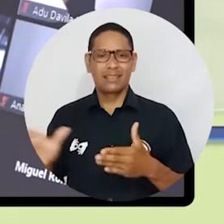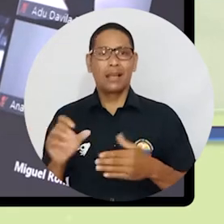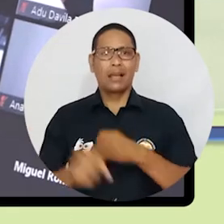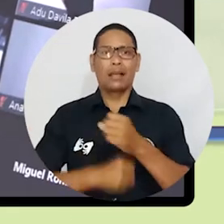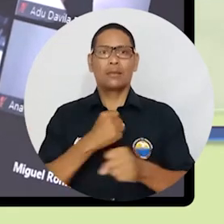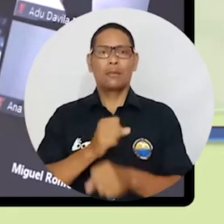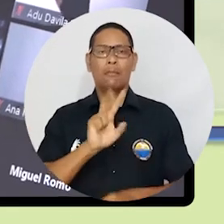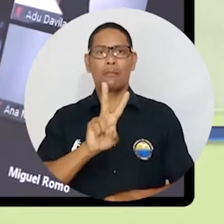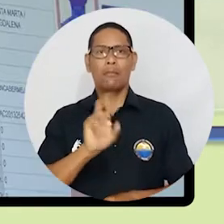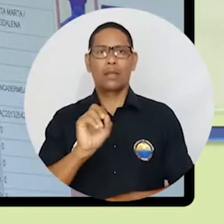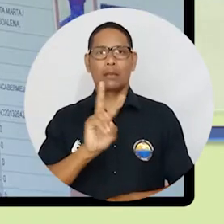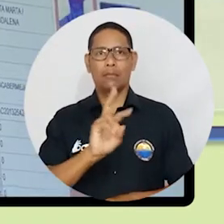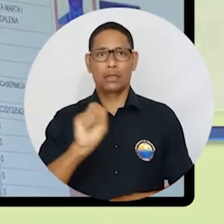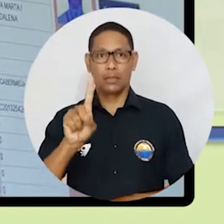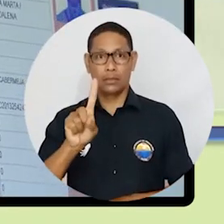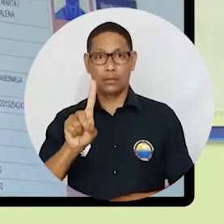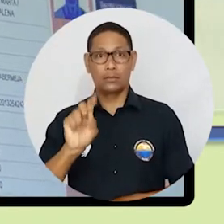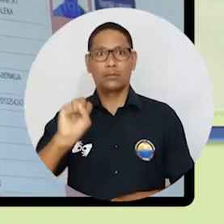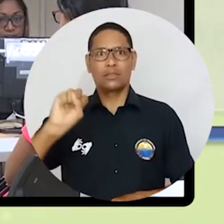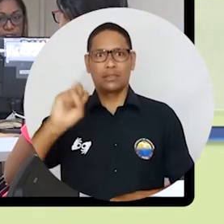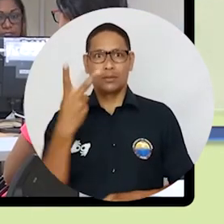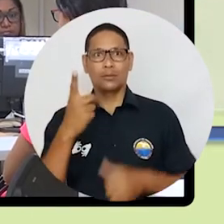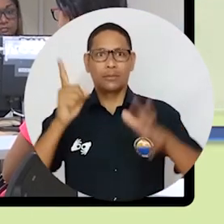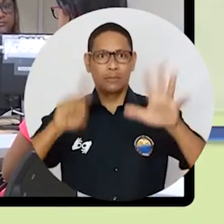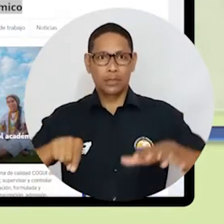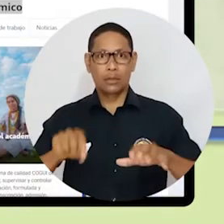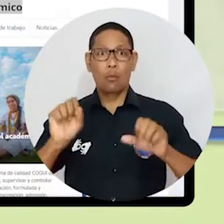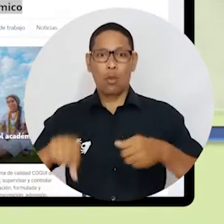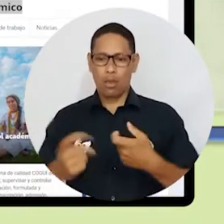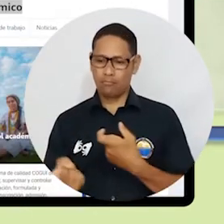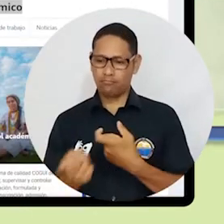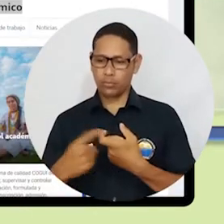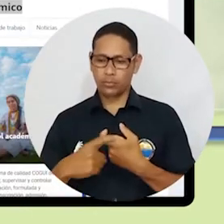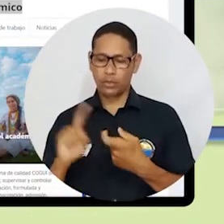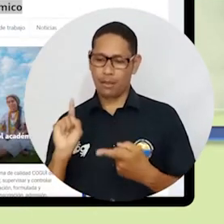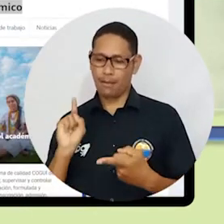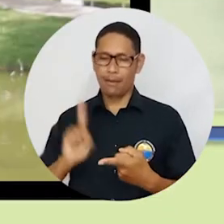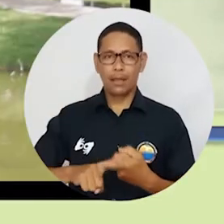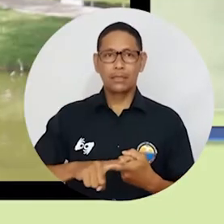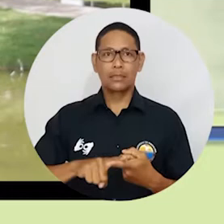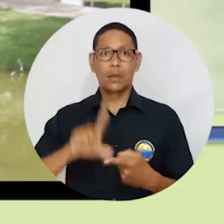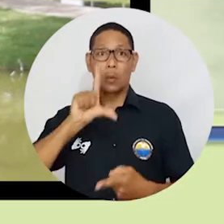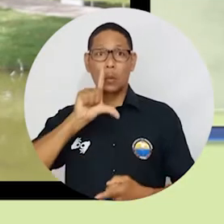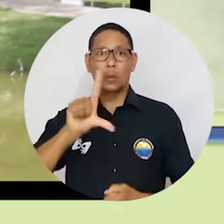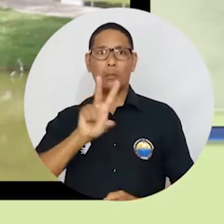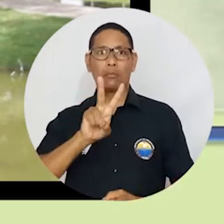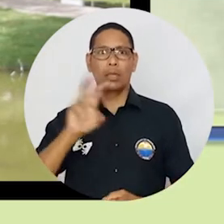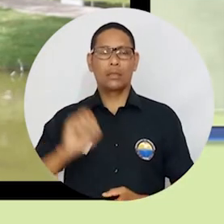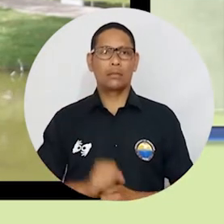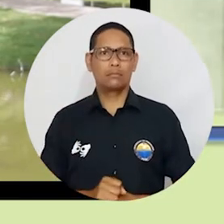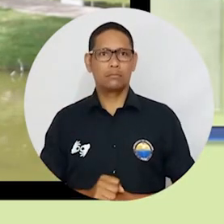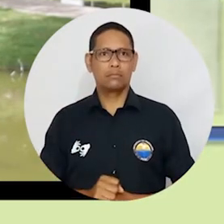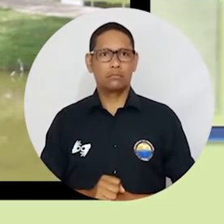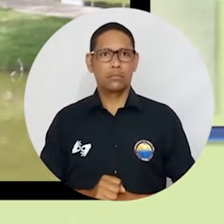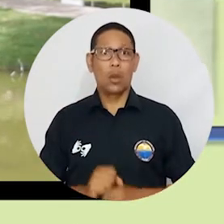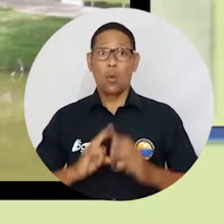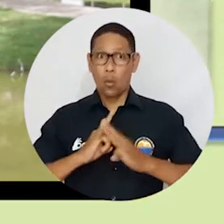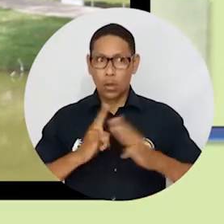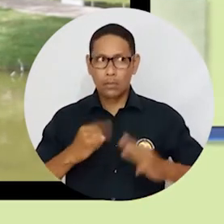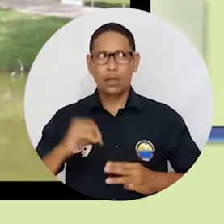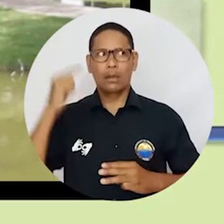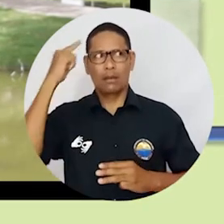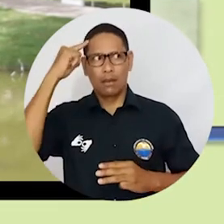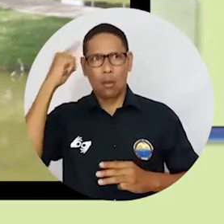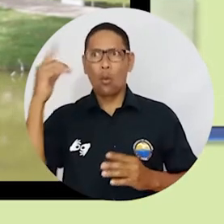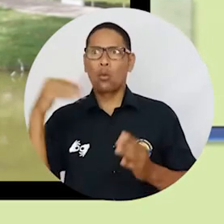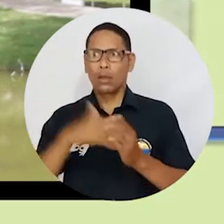2021-2, las cuales se pueden realizar de forma virtual hasta el próximo 20 de julio. La alma mater ya piensa en el regreso gradual